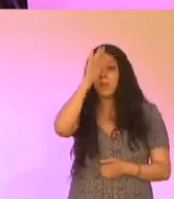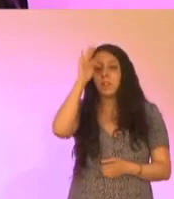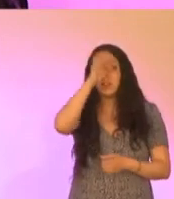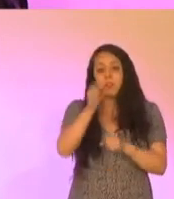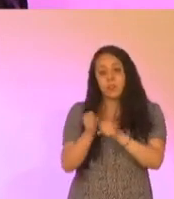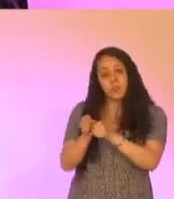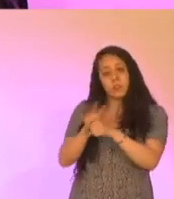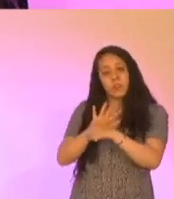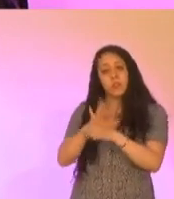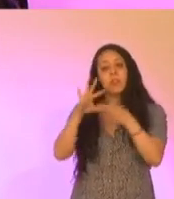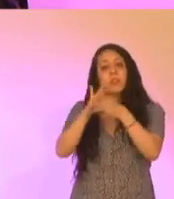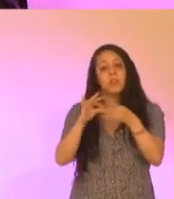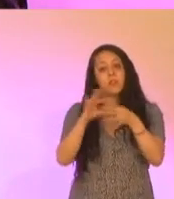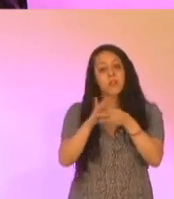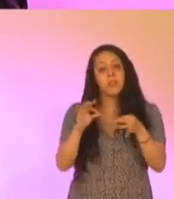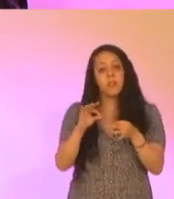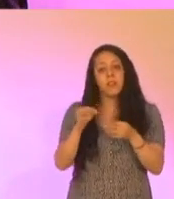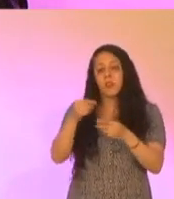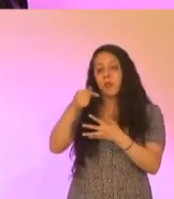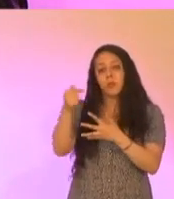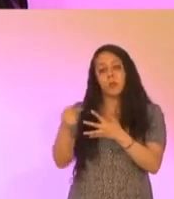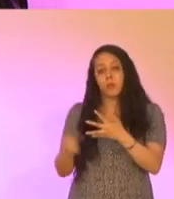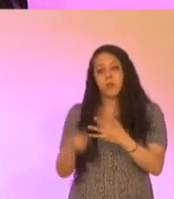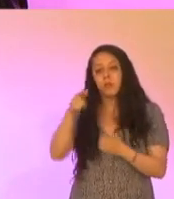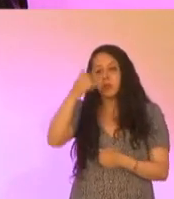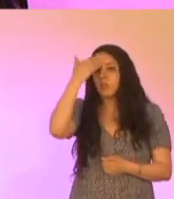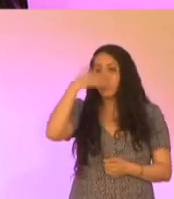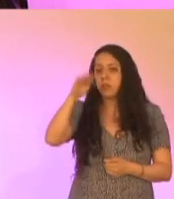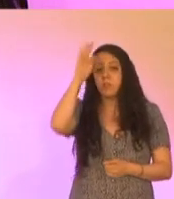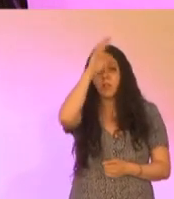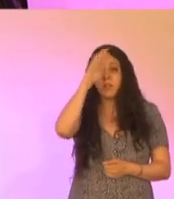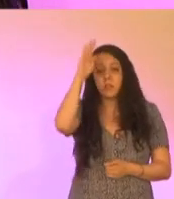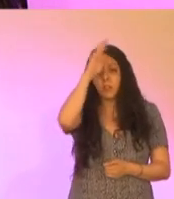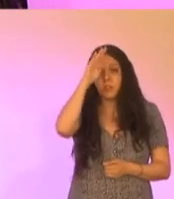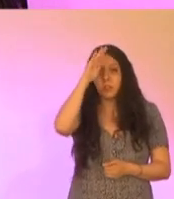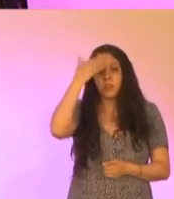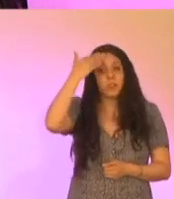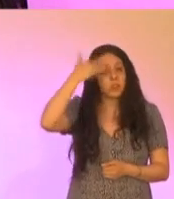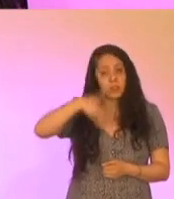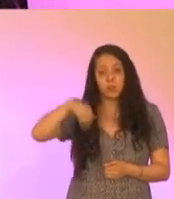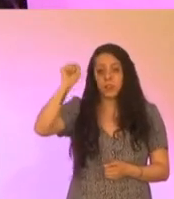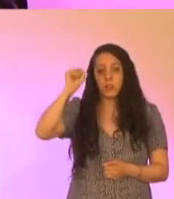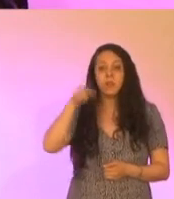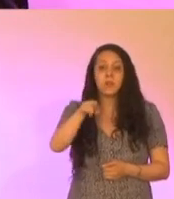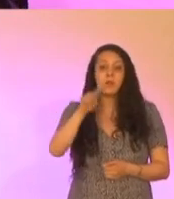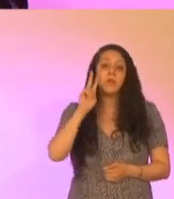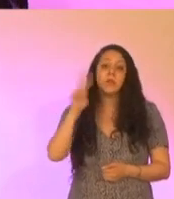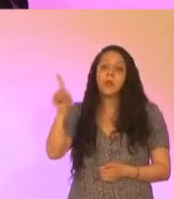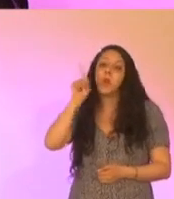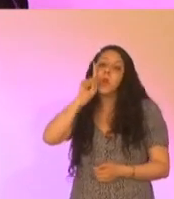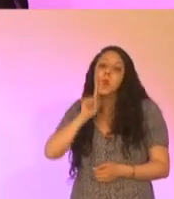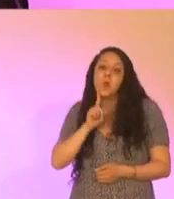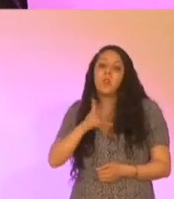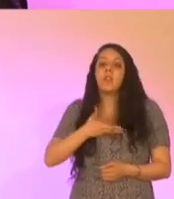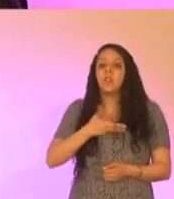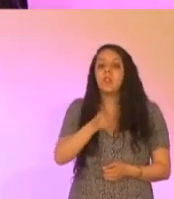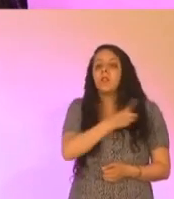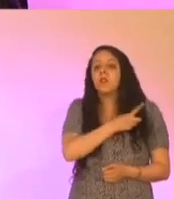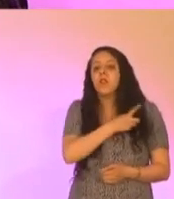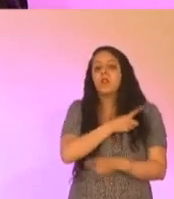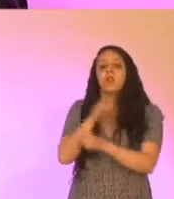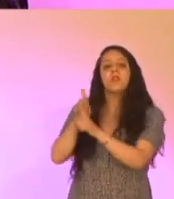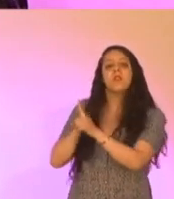venido slavoj zizek y de todos los filósofos más famosos y christina hace una crítica demoledora al libro no